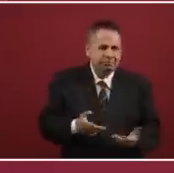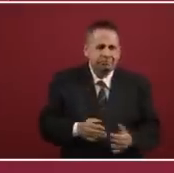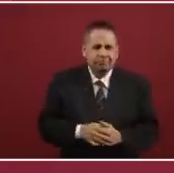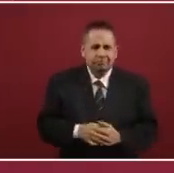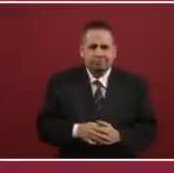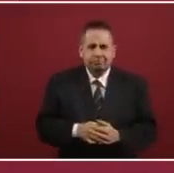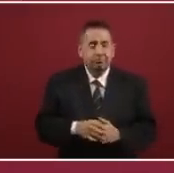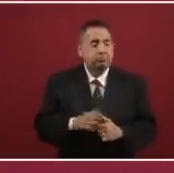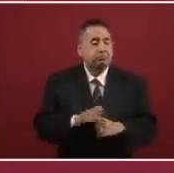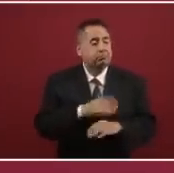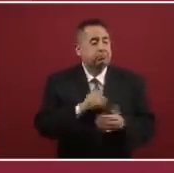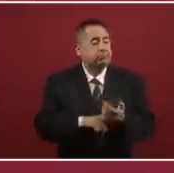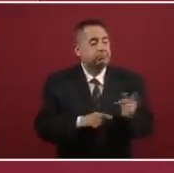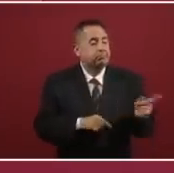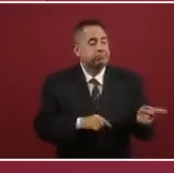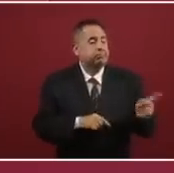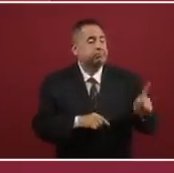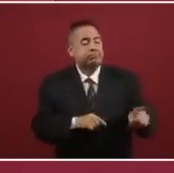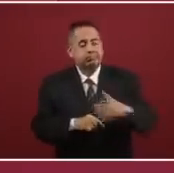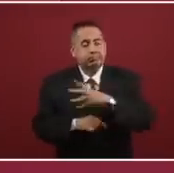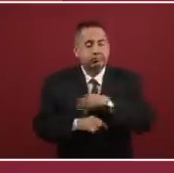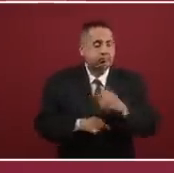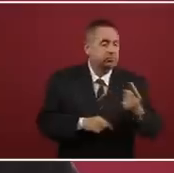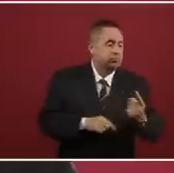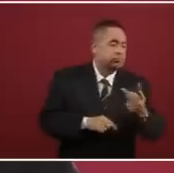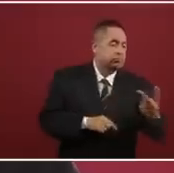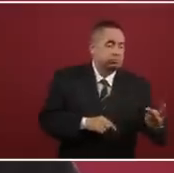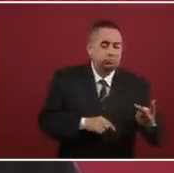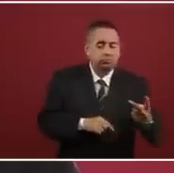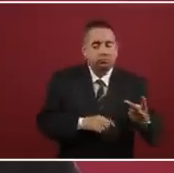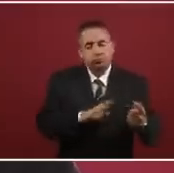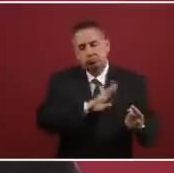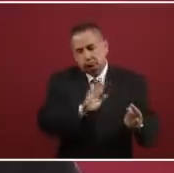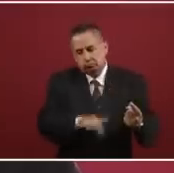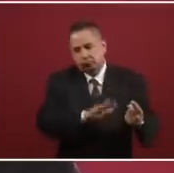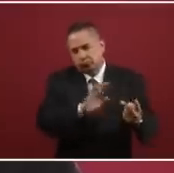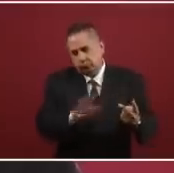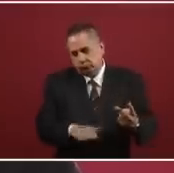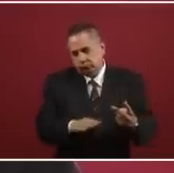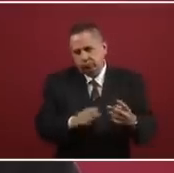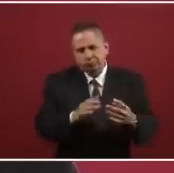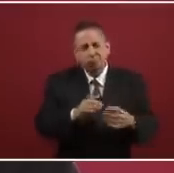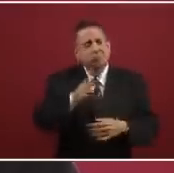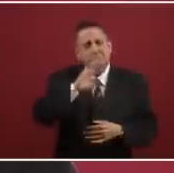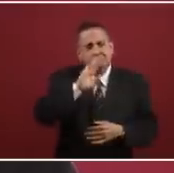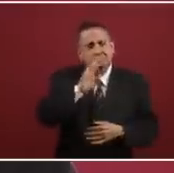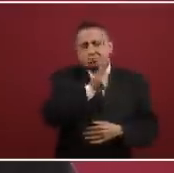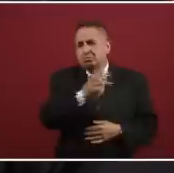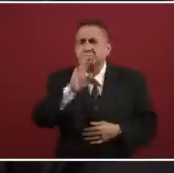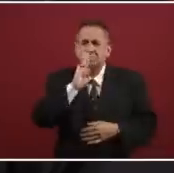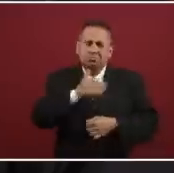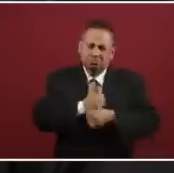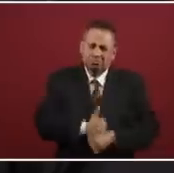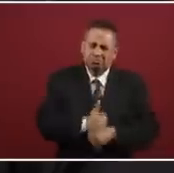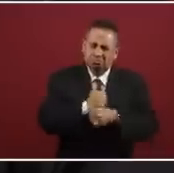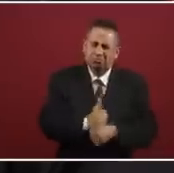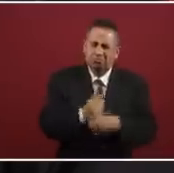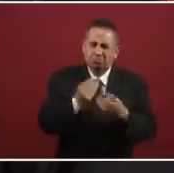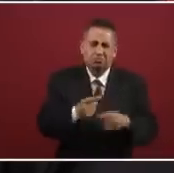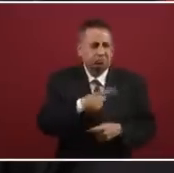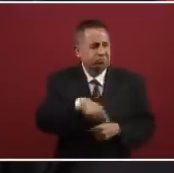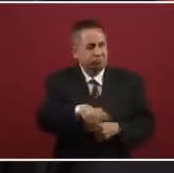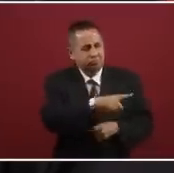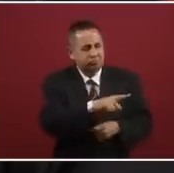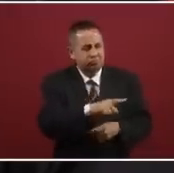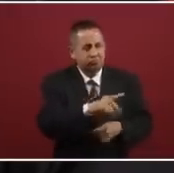porque uno de los hijos o dos perdieron la vida. Sufren mucho las mamás.